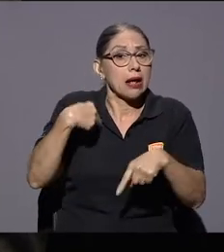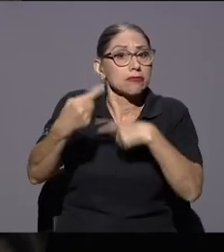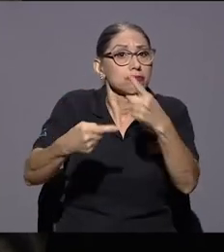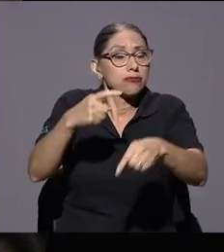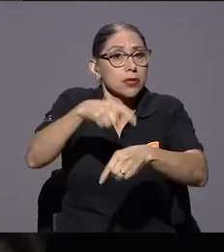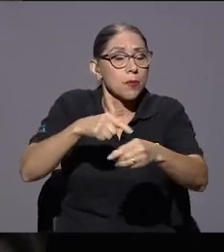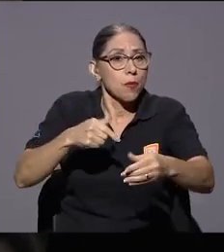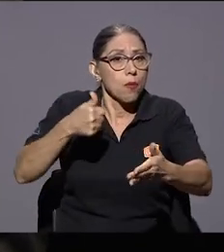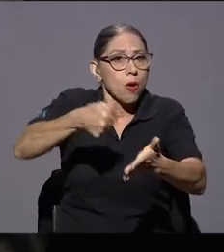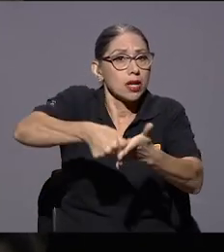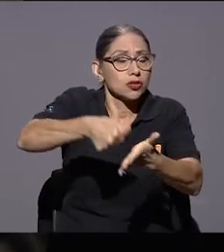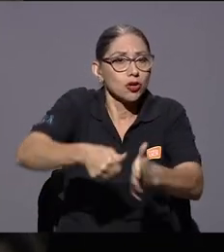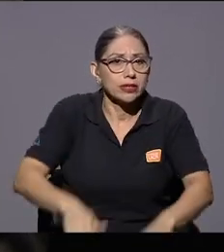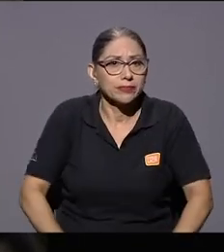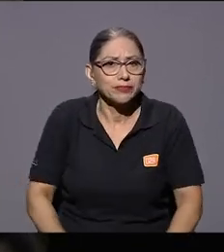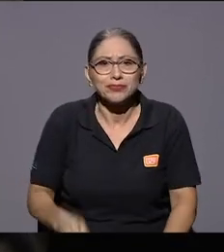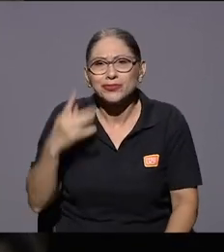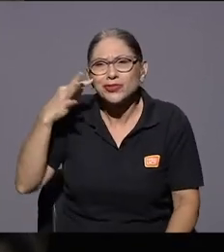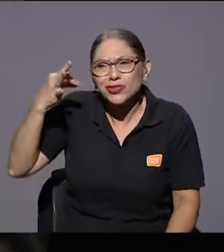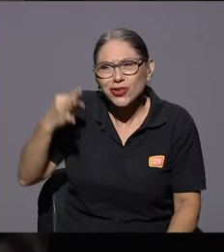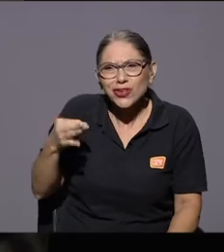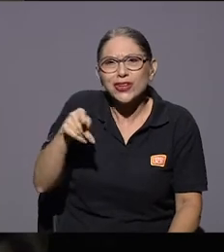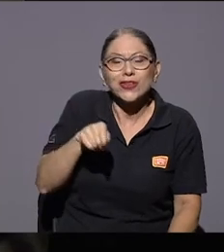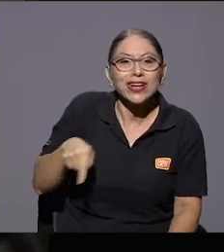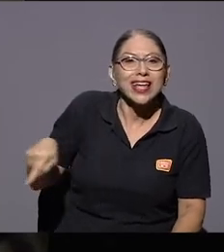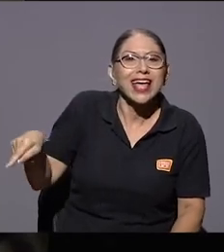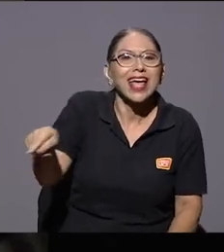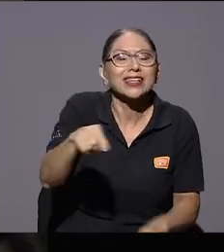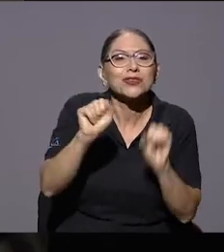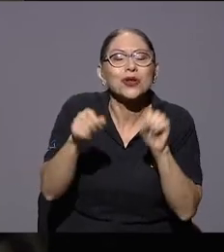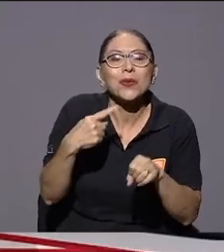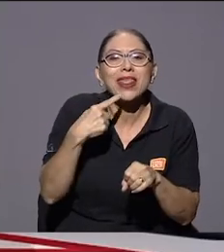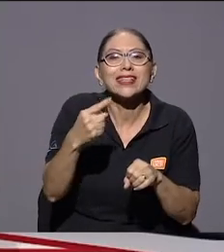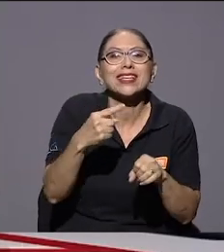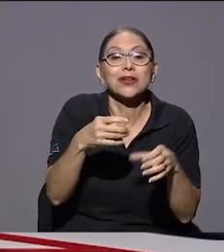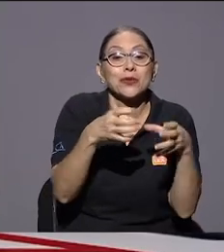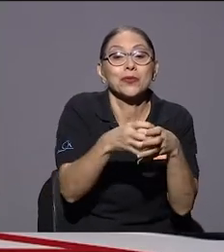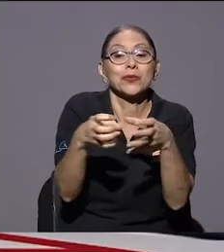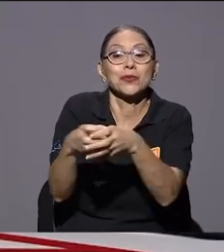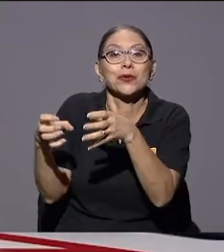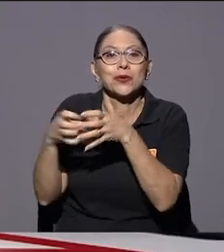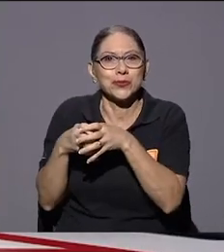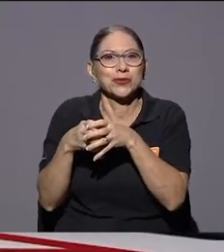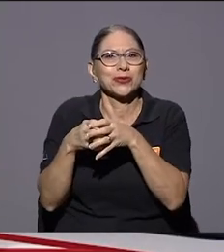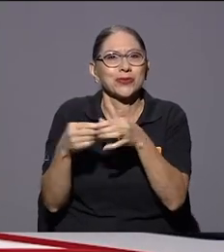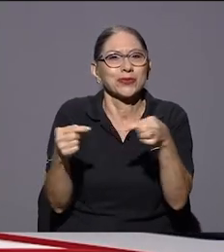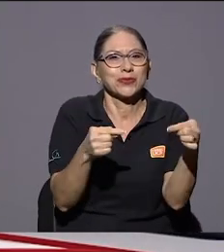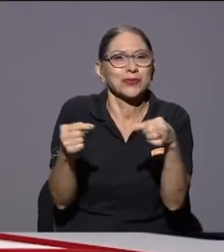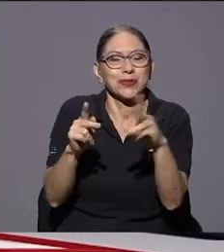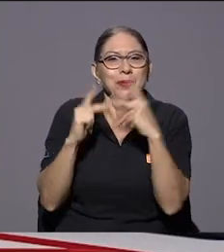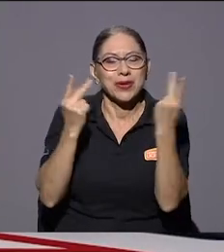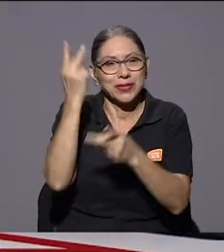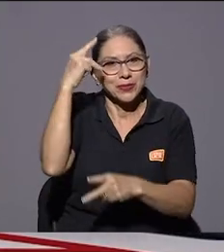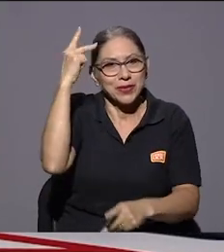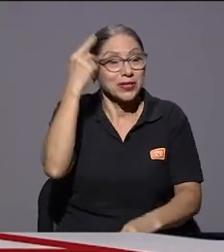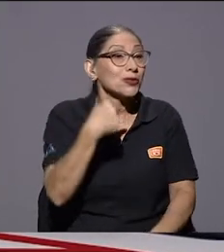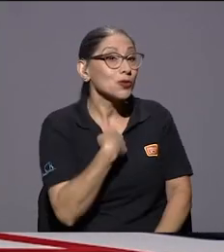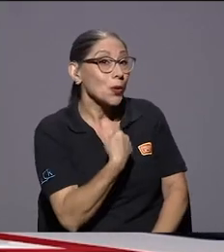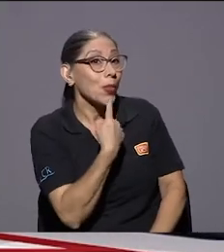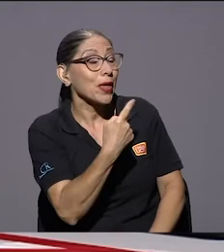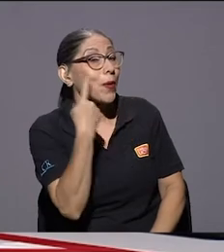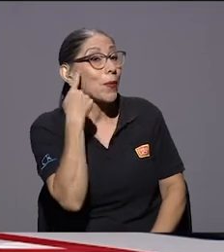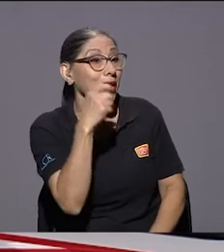Yo creo que eso lo resuelvan las élites que se matan en los partidos. ¿Sabe por qué lo digo? Porque los mismos partidos políticos ya los